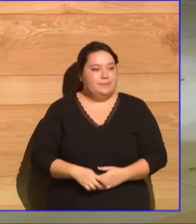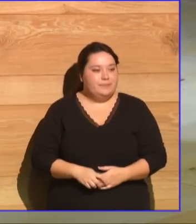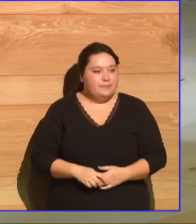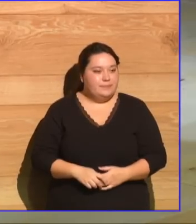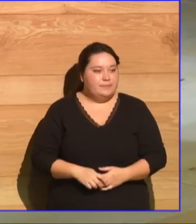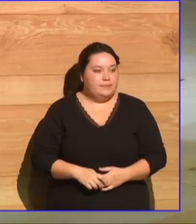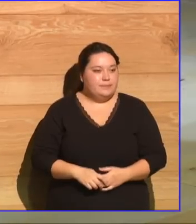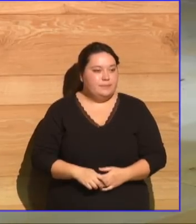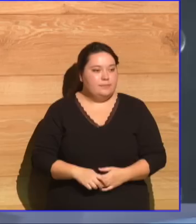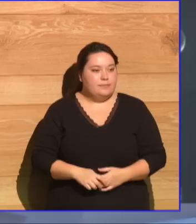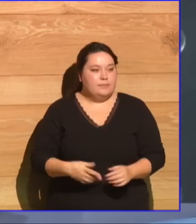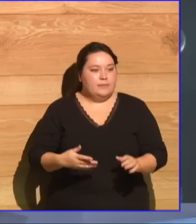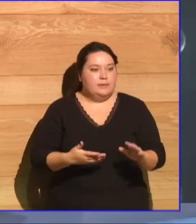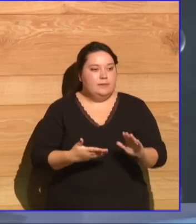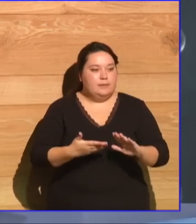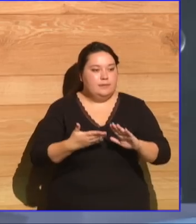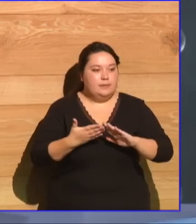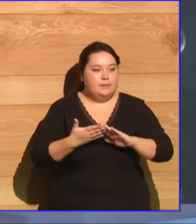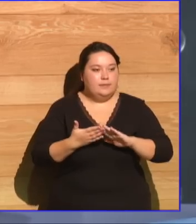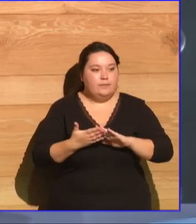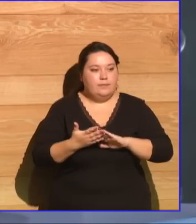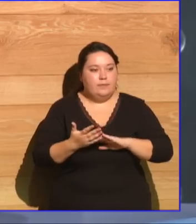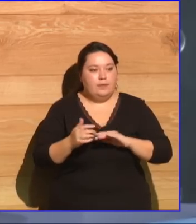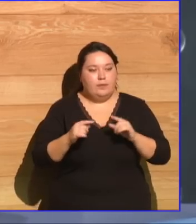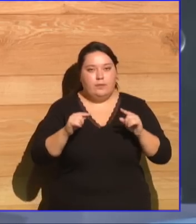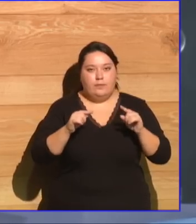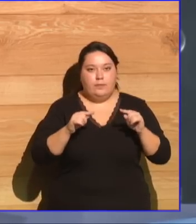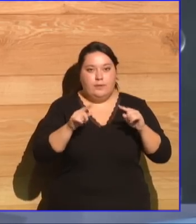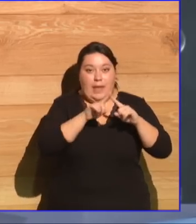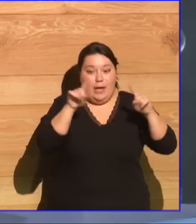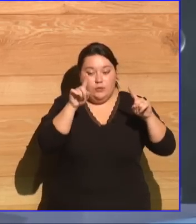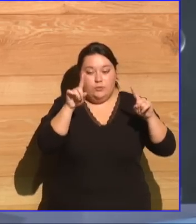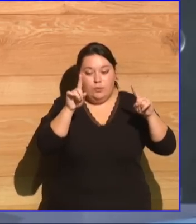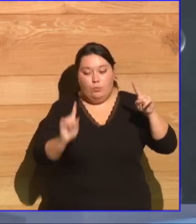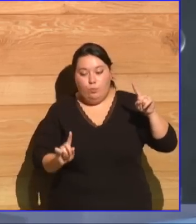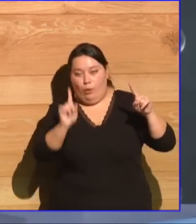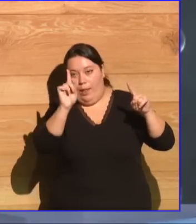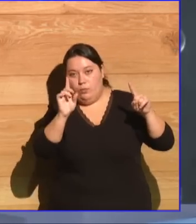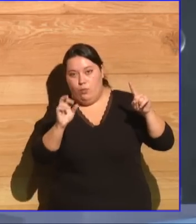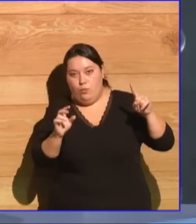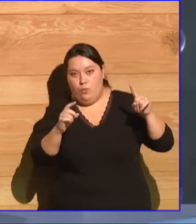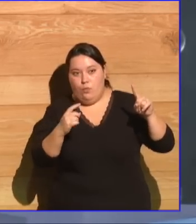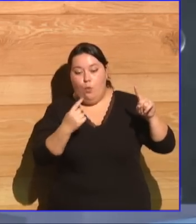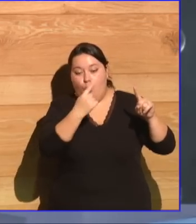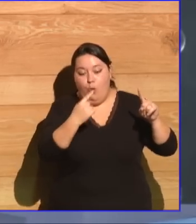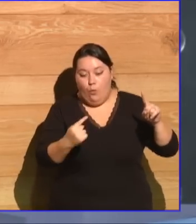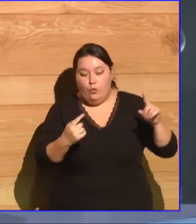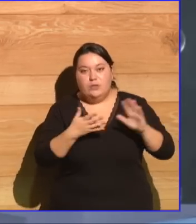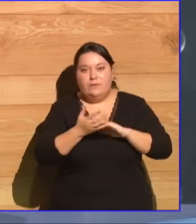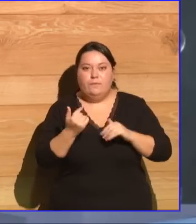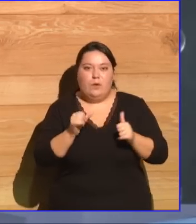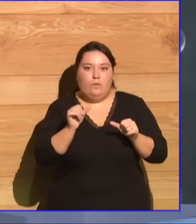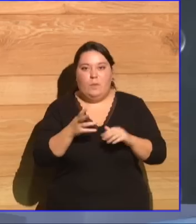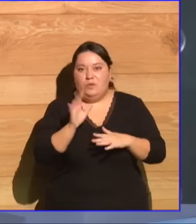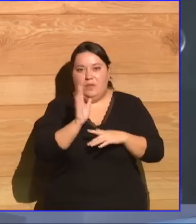decir, esas ratios, es el ancho por el alto. Eso es, sí. 1:1 sería cuadrado, que no es un formato que exista